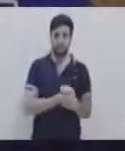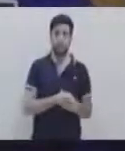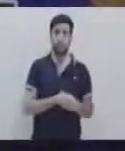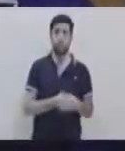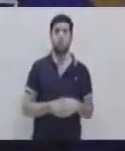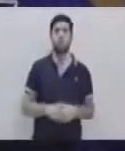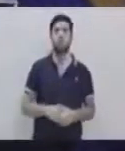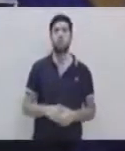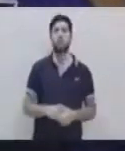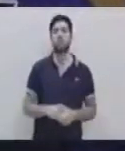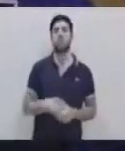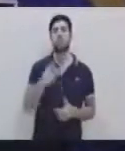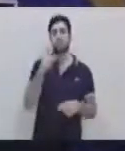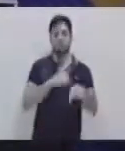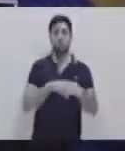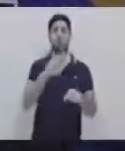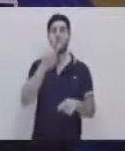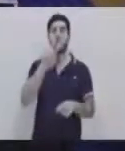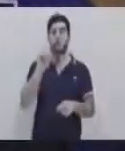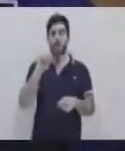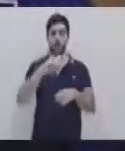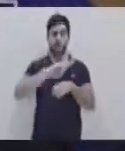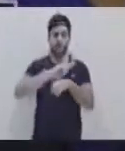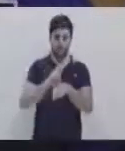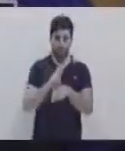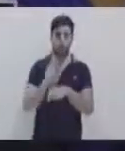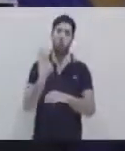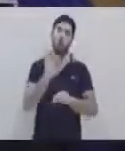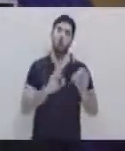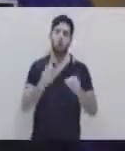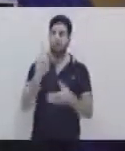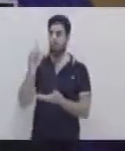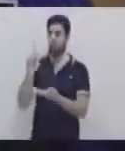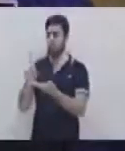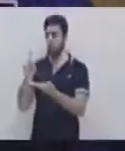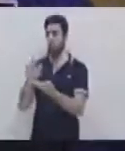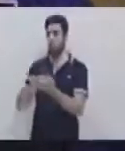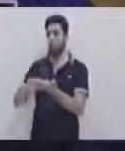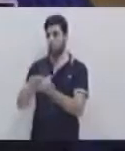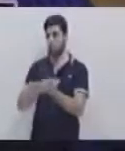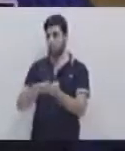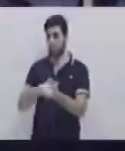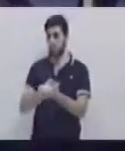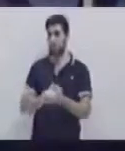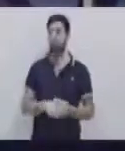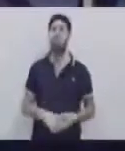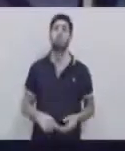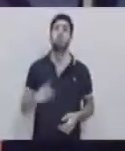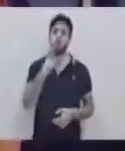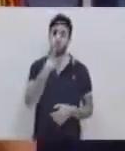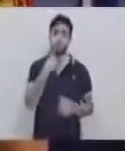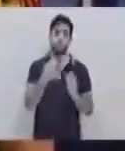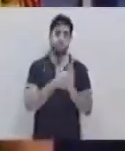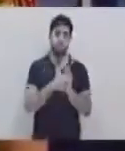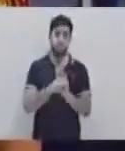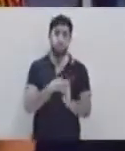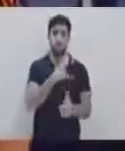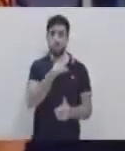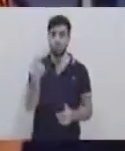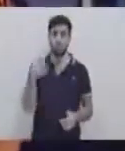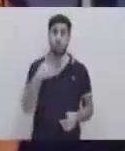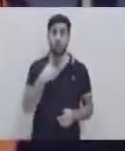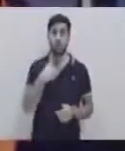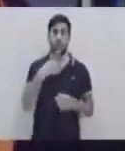jabón por lo menos 20 segundos o bien utilizar gel con alcohol. Si en casa